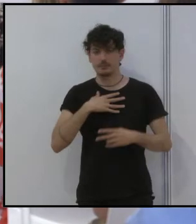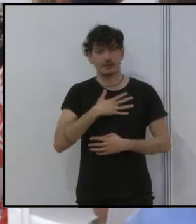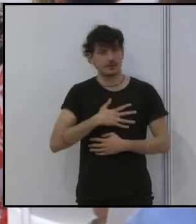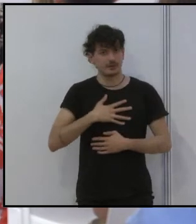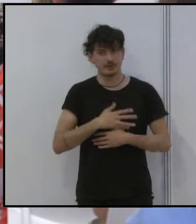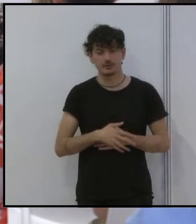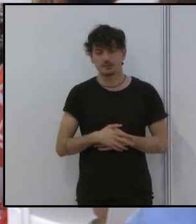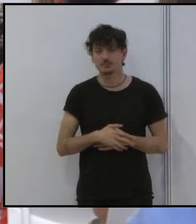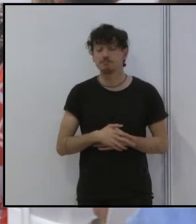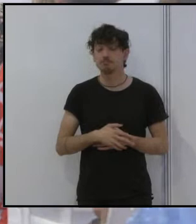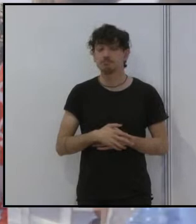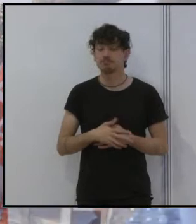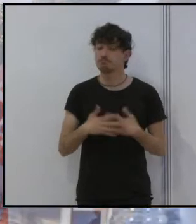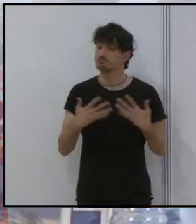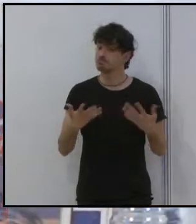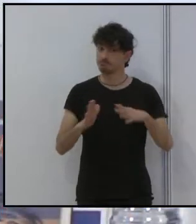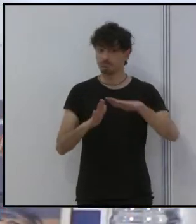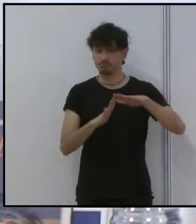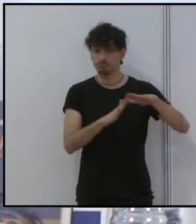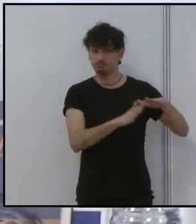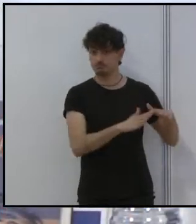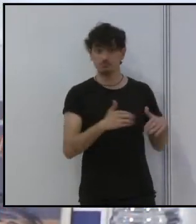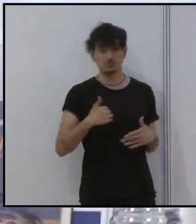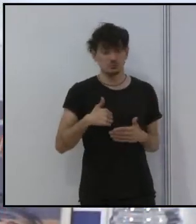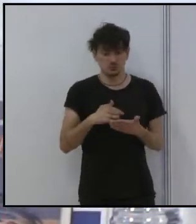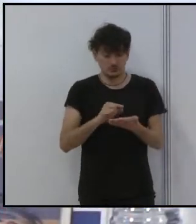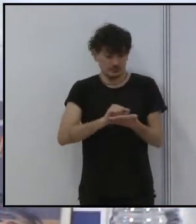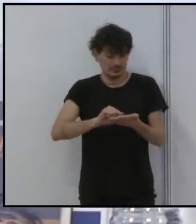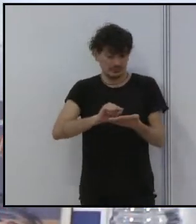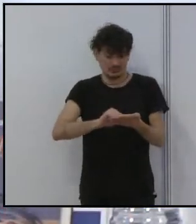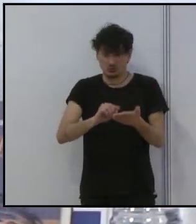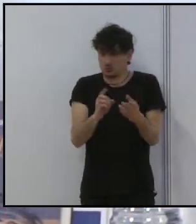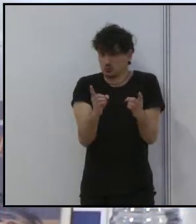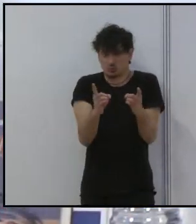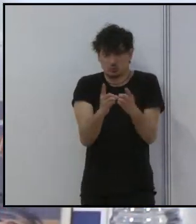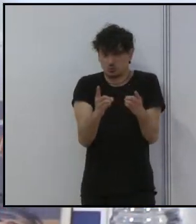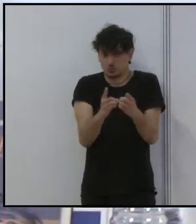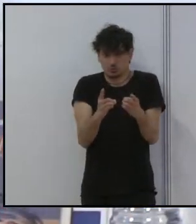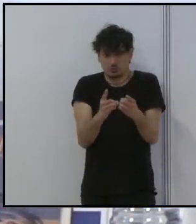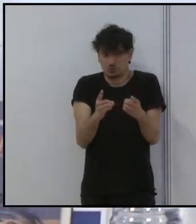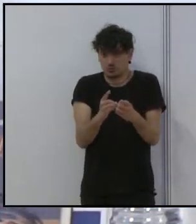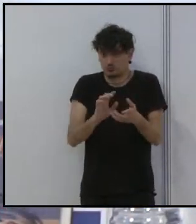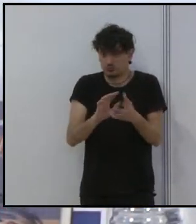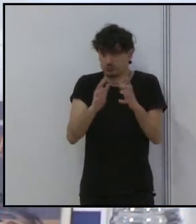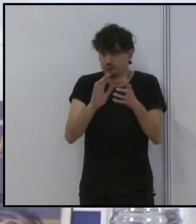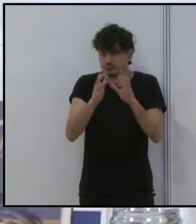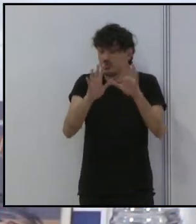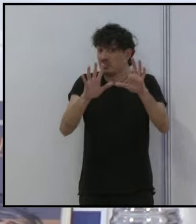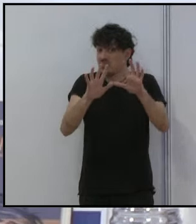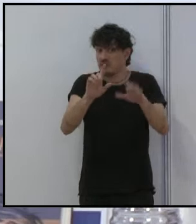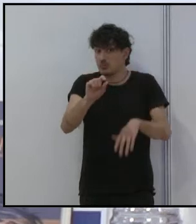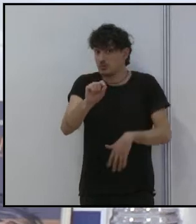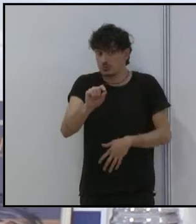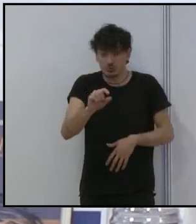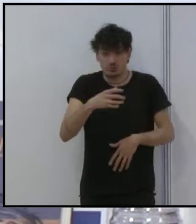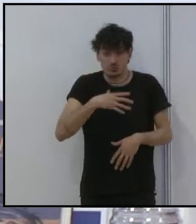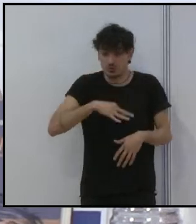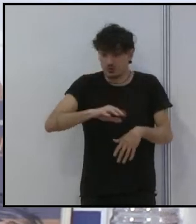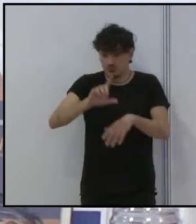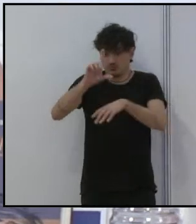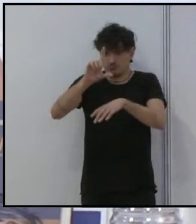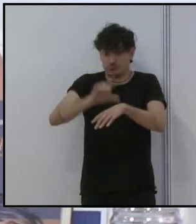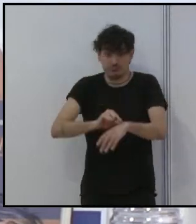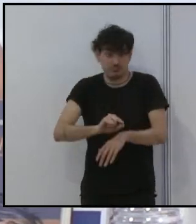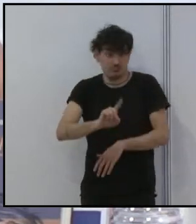He escrito nada, algo brevísimo, porque como todo está cambiando y van a ser 10 minutos, lo mismo va a ser minuto y 10 segundos. Pero bueno, yo